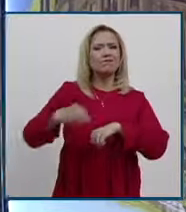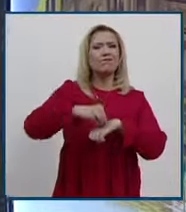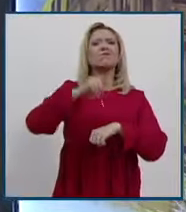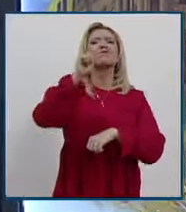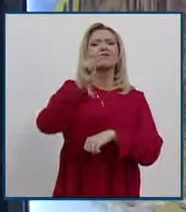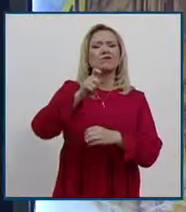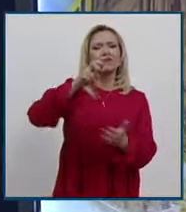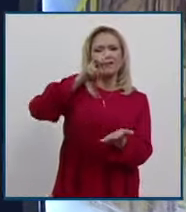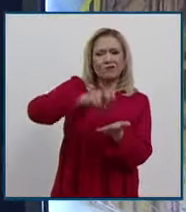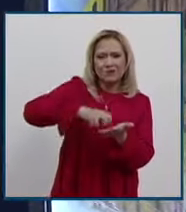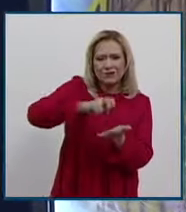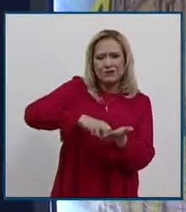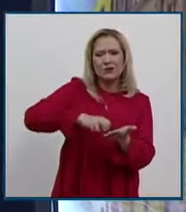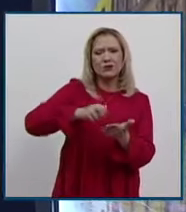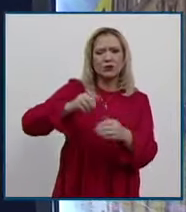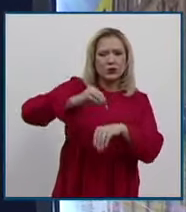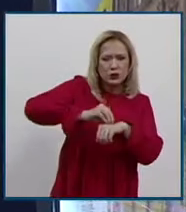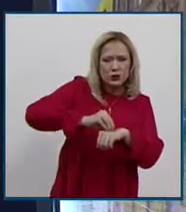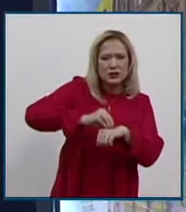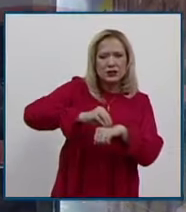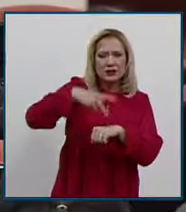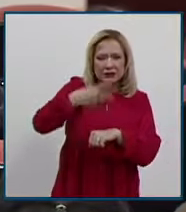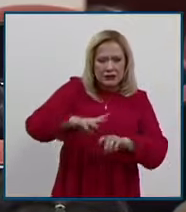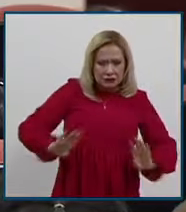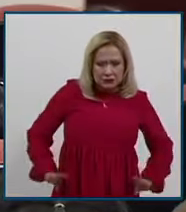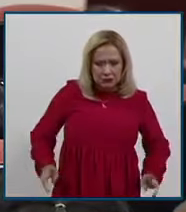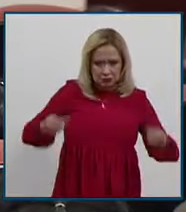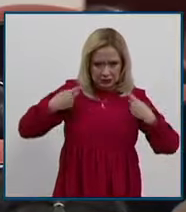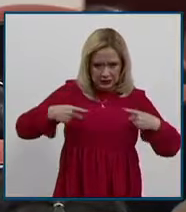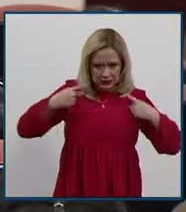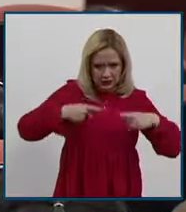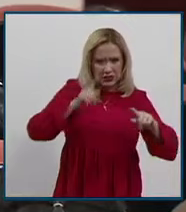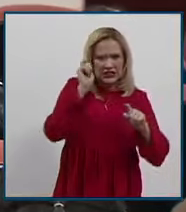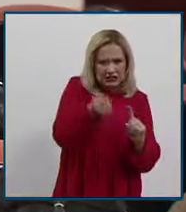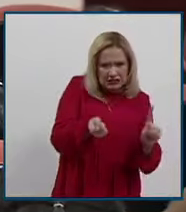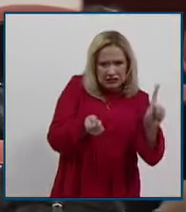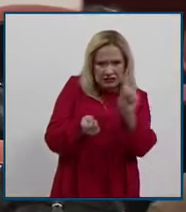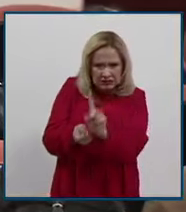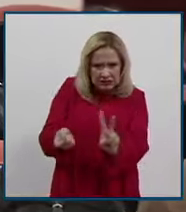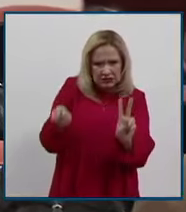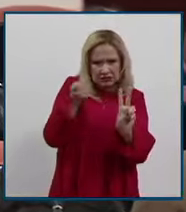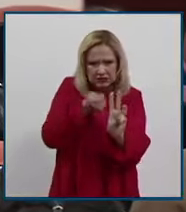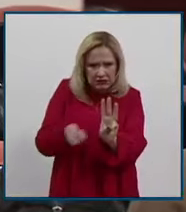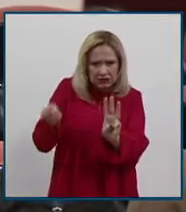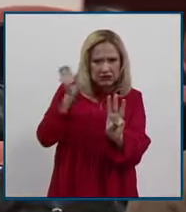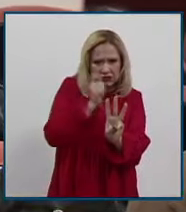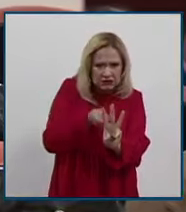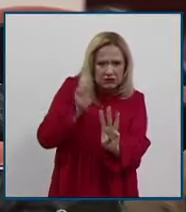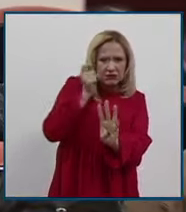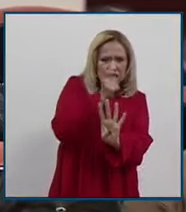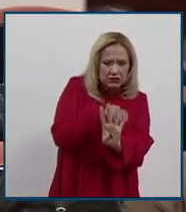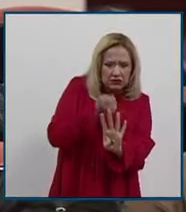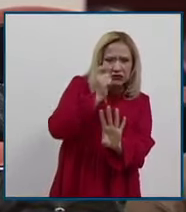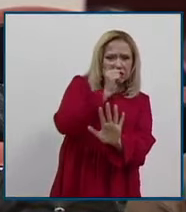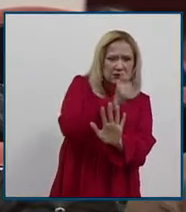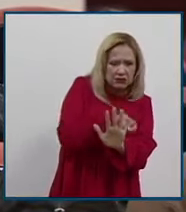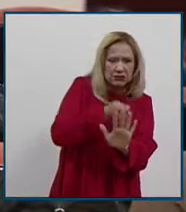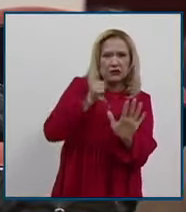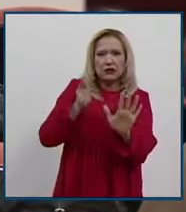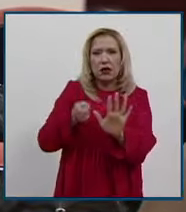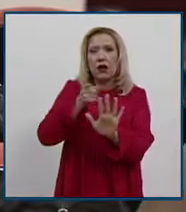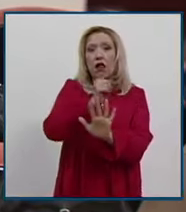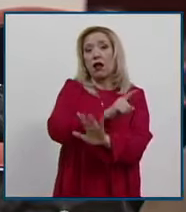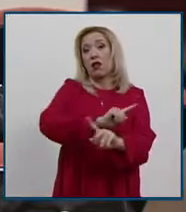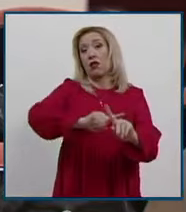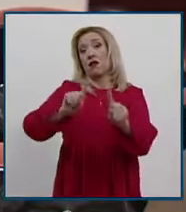centrada en las personas impulsar una justicia adaptada o centrada en las personas que